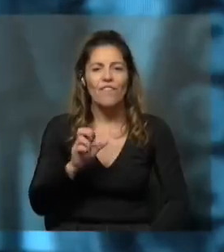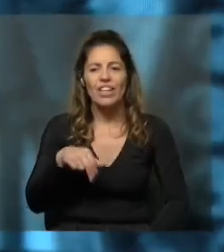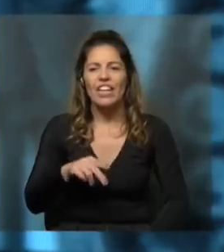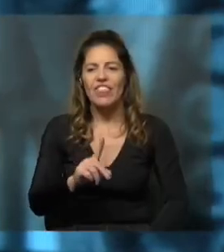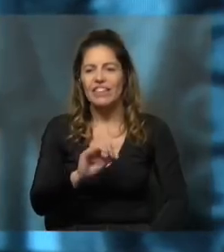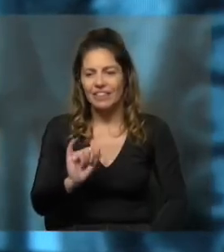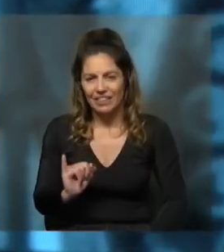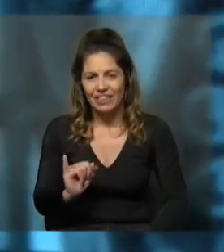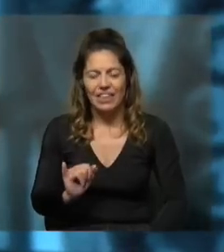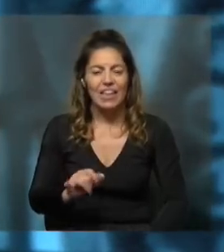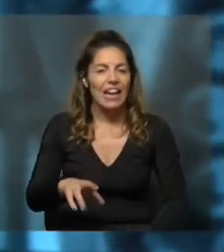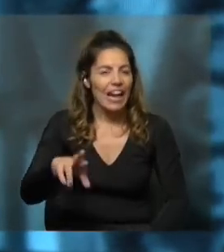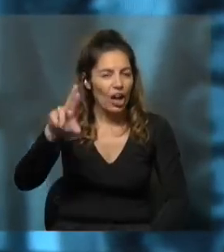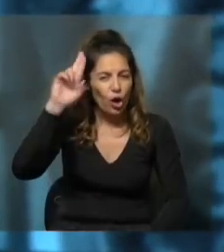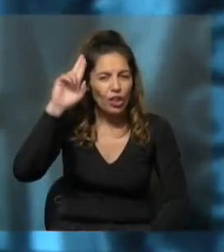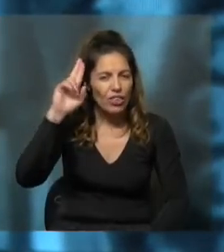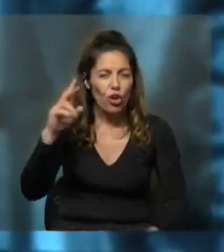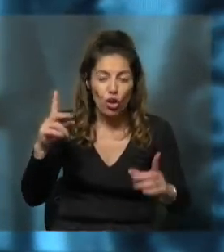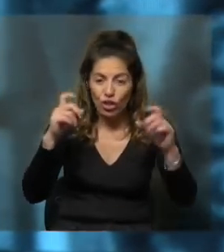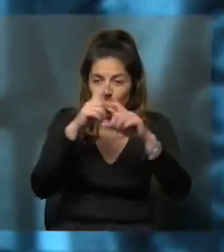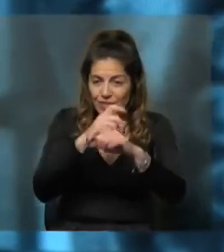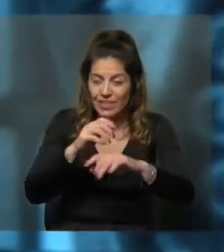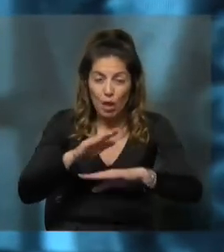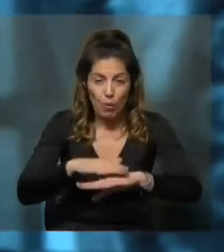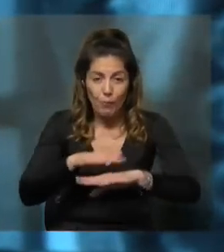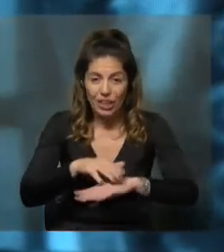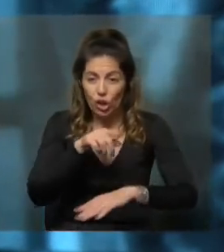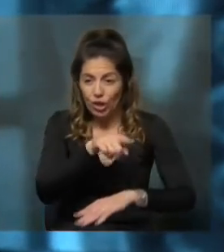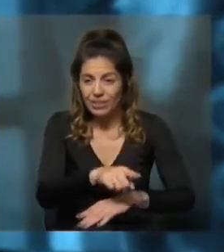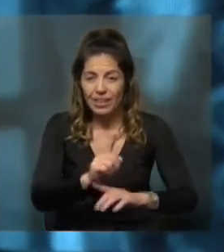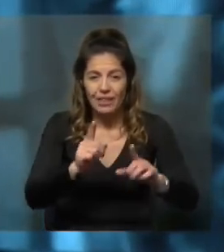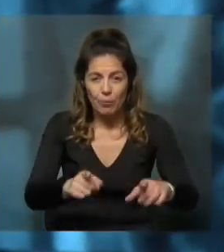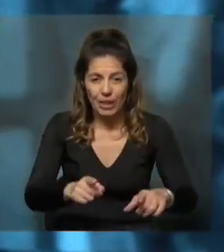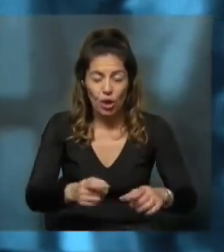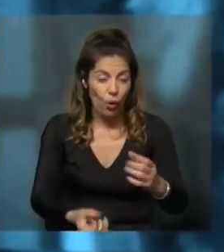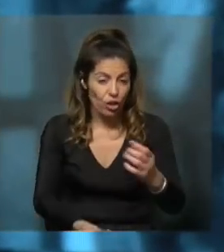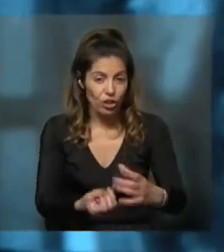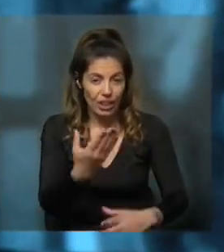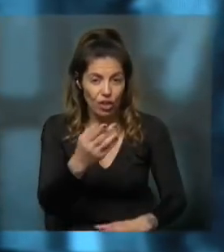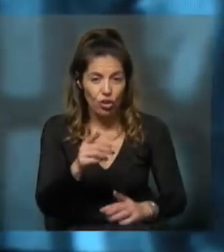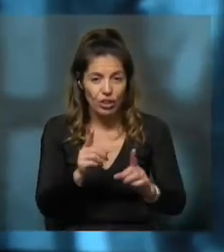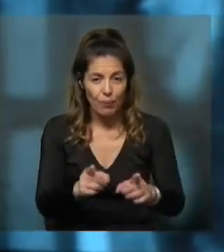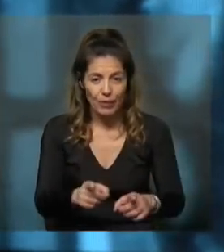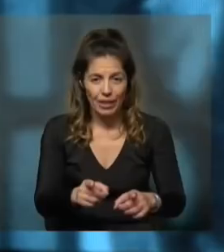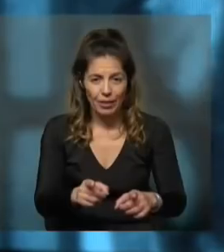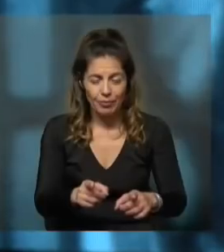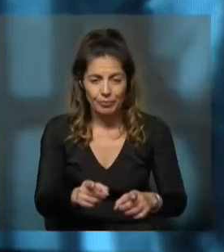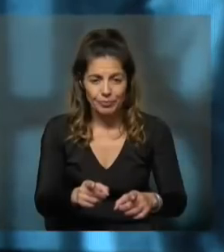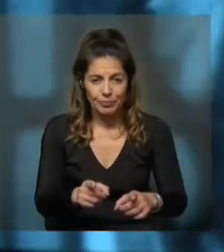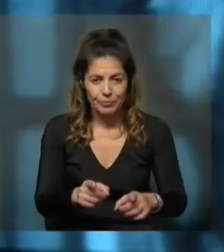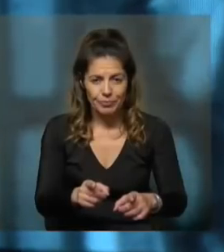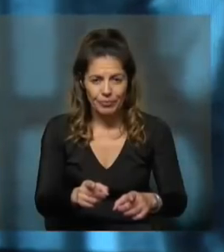recordando Los Duros momentos que pasó Ella claro cuando estrenó el